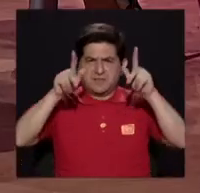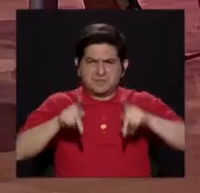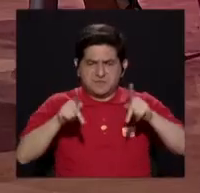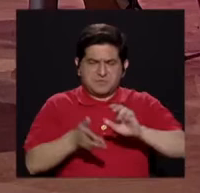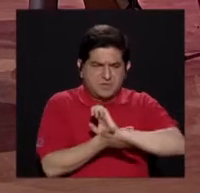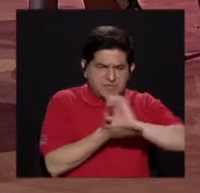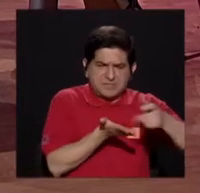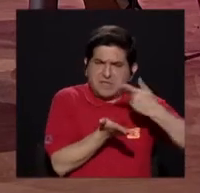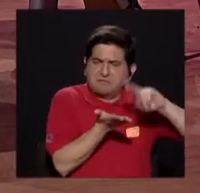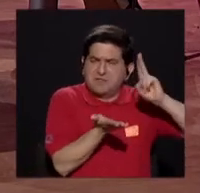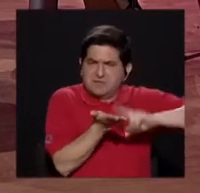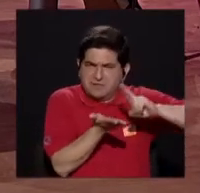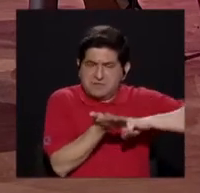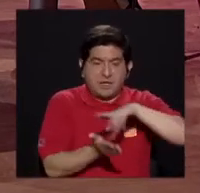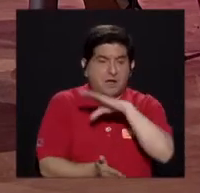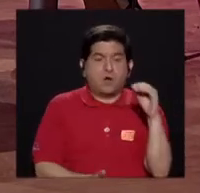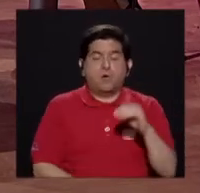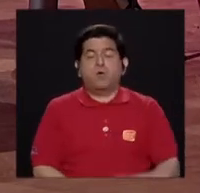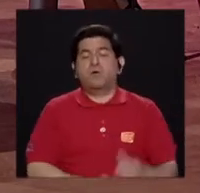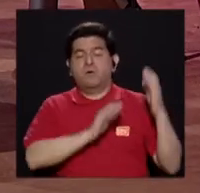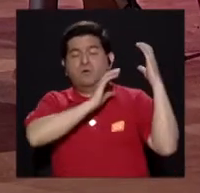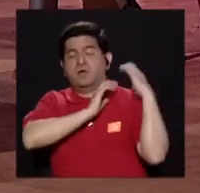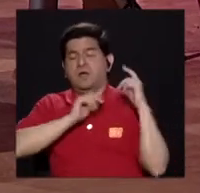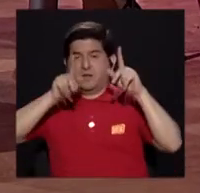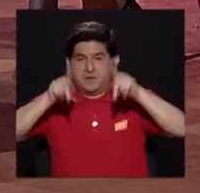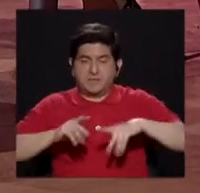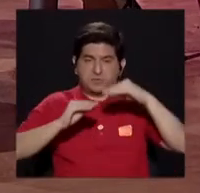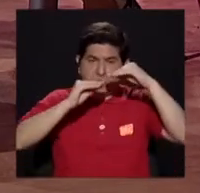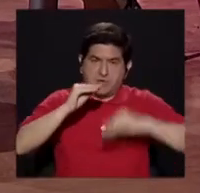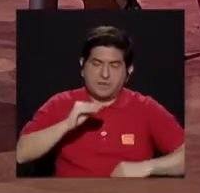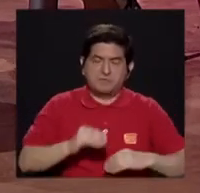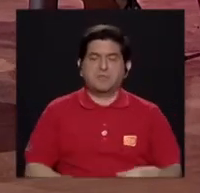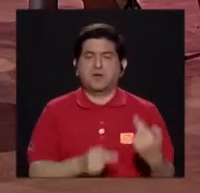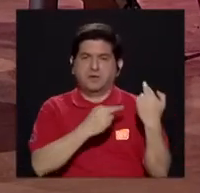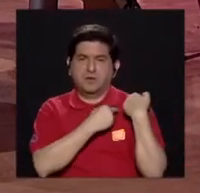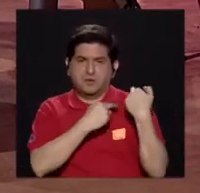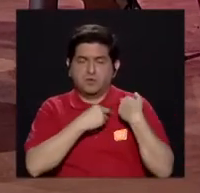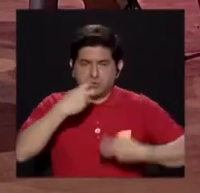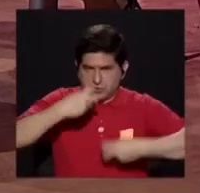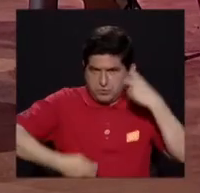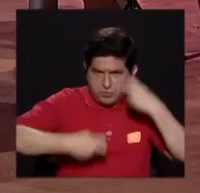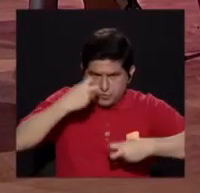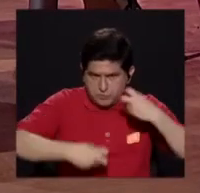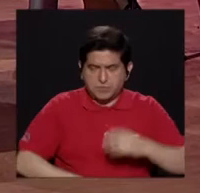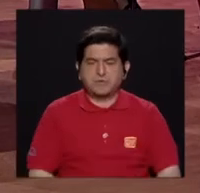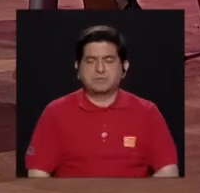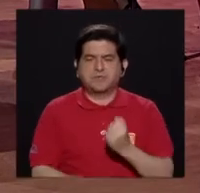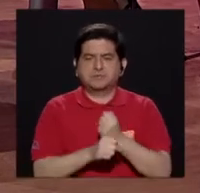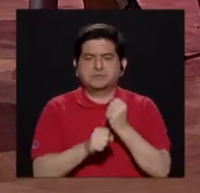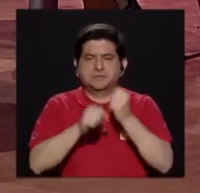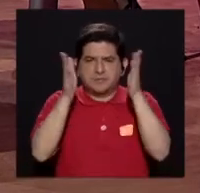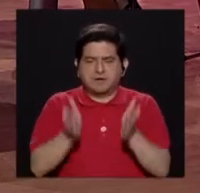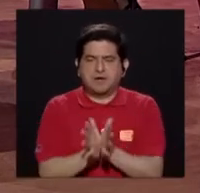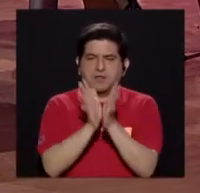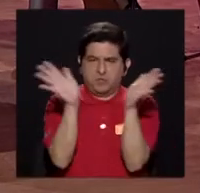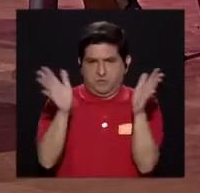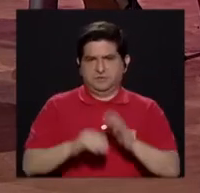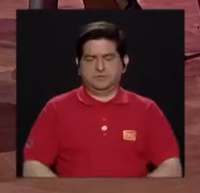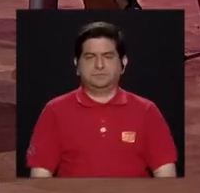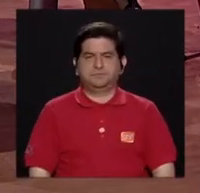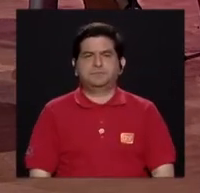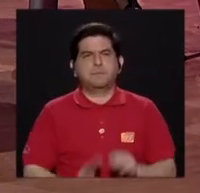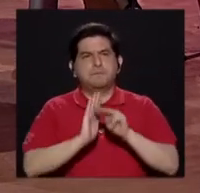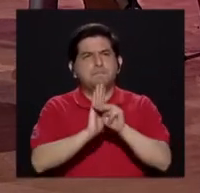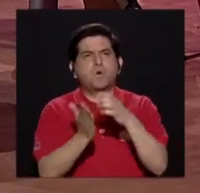muy, muy, muy fuerte a los que somos menos responsables de provocar las crisis, ¿verdad?, que somos los empleados y las empleadas públicas. Entonces, como